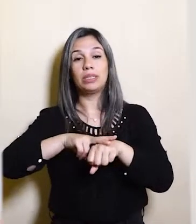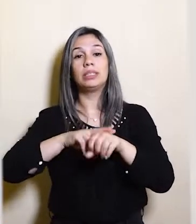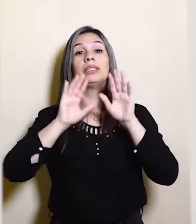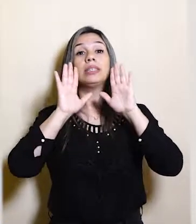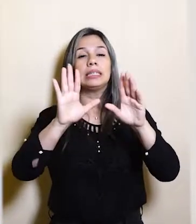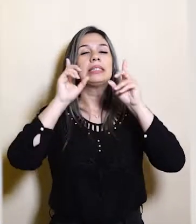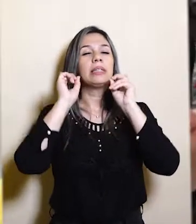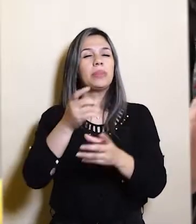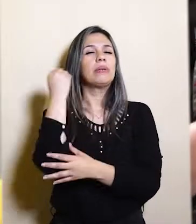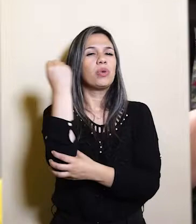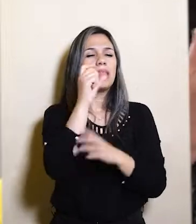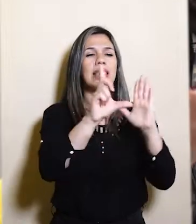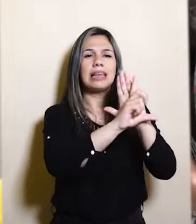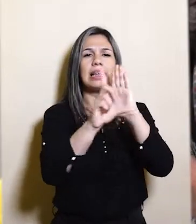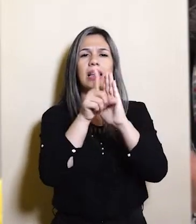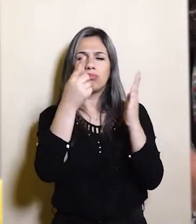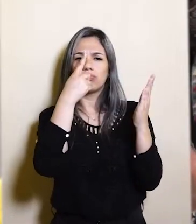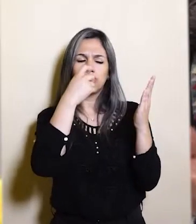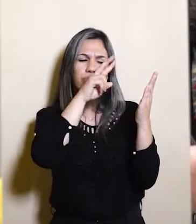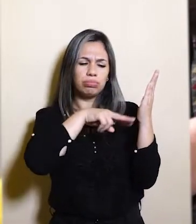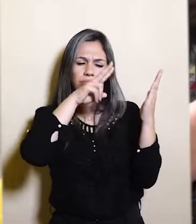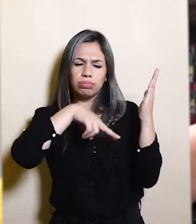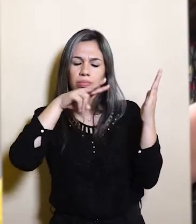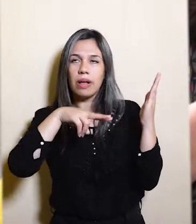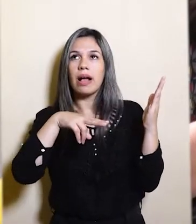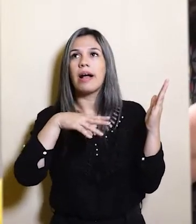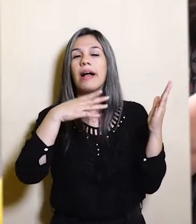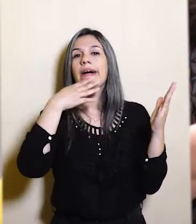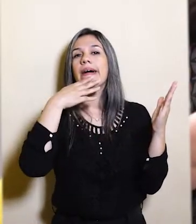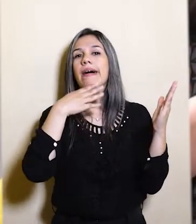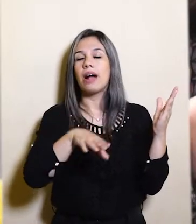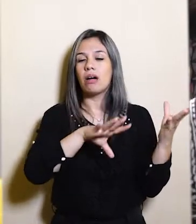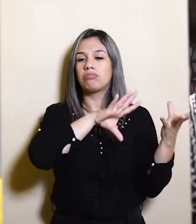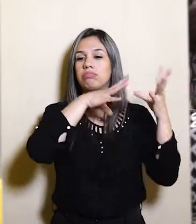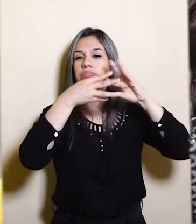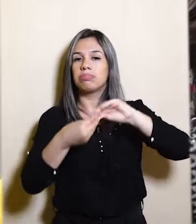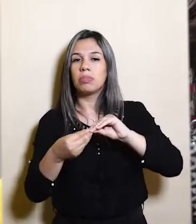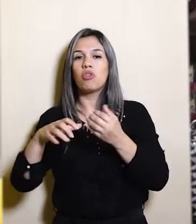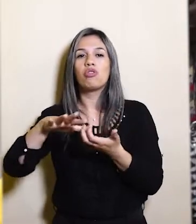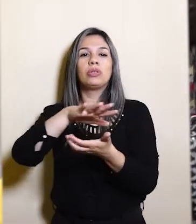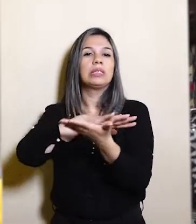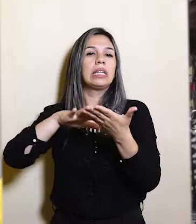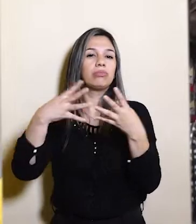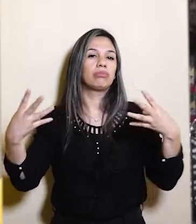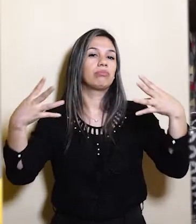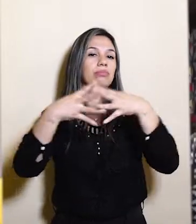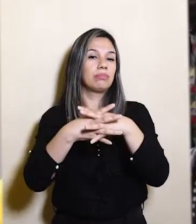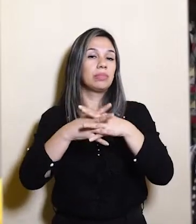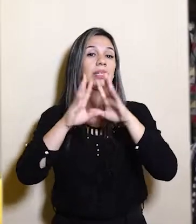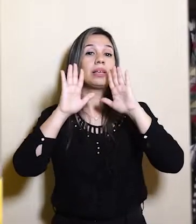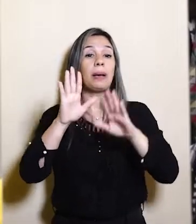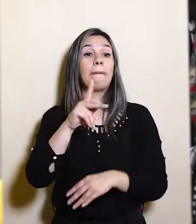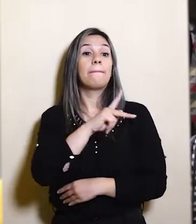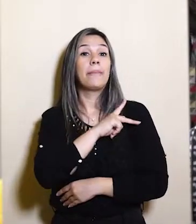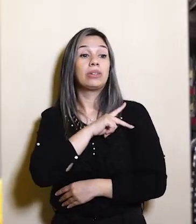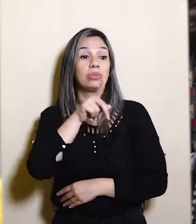se revisen las leyes para entender el contexto, que se revisen las leyes de aborto para garantizar que las personas que sufren de